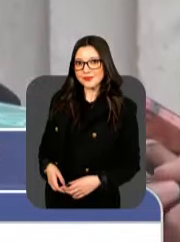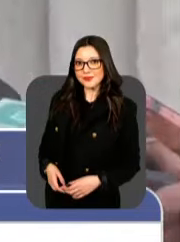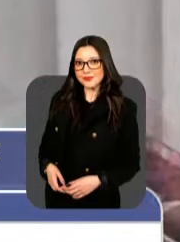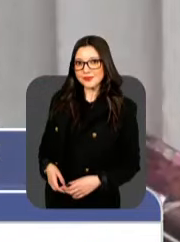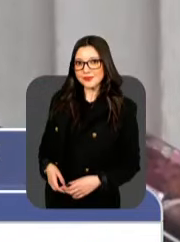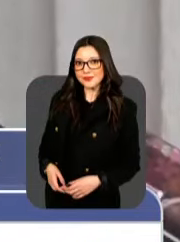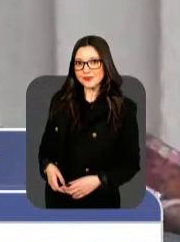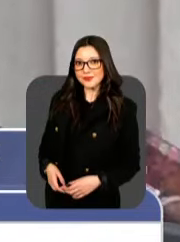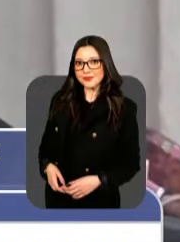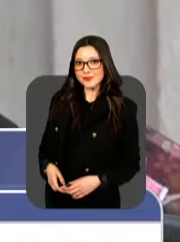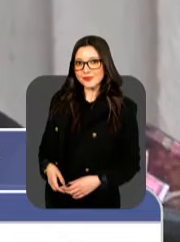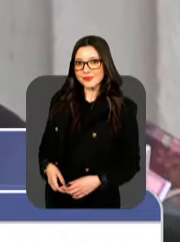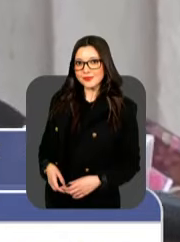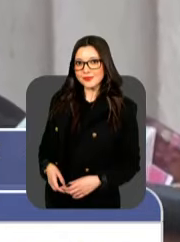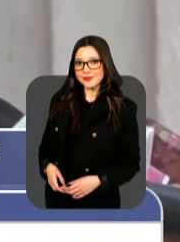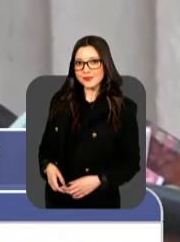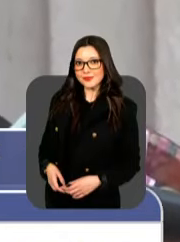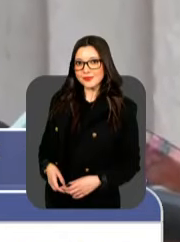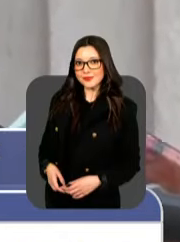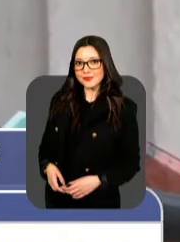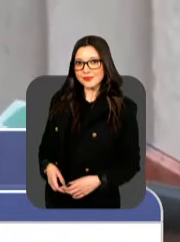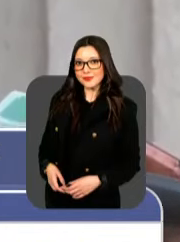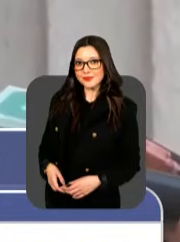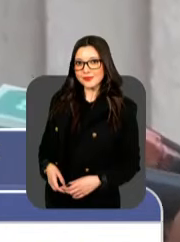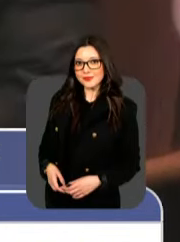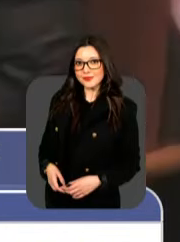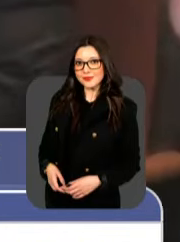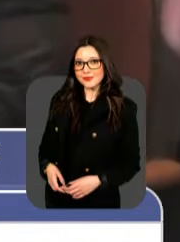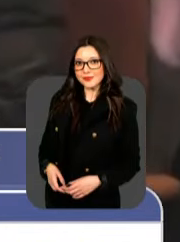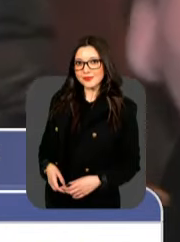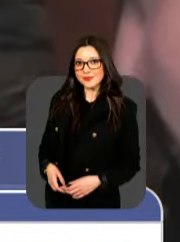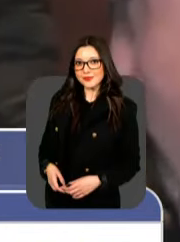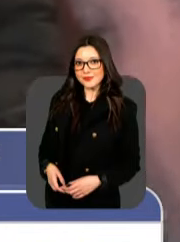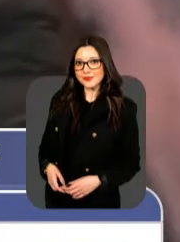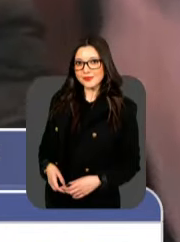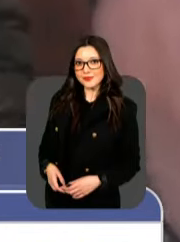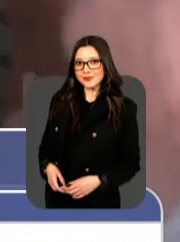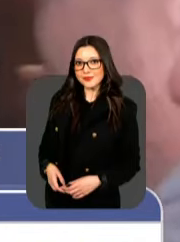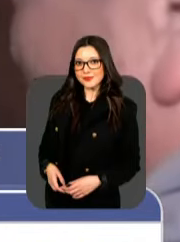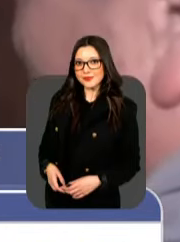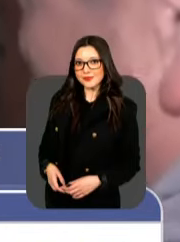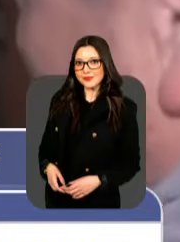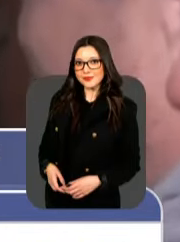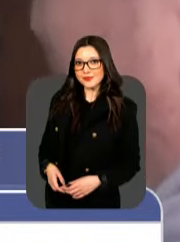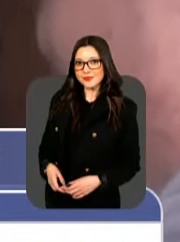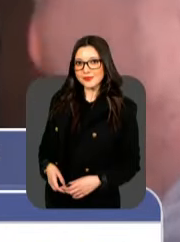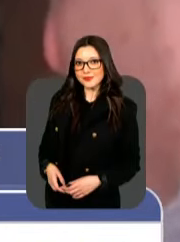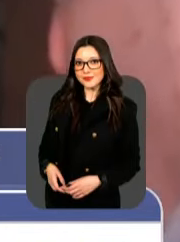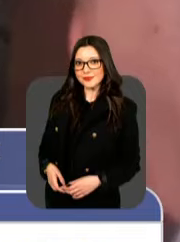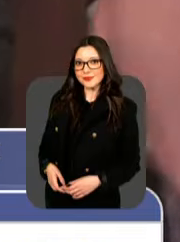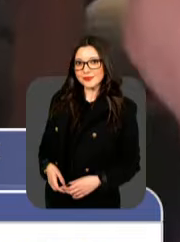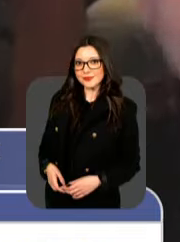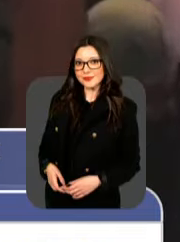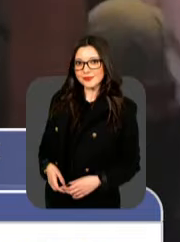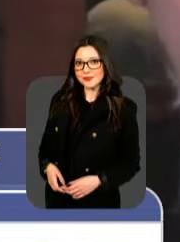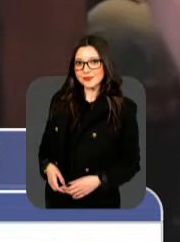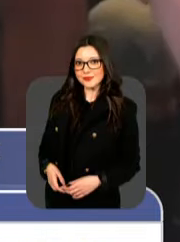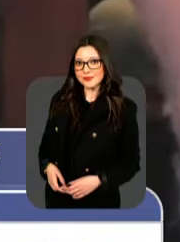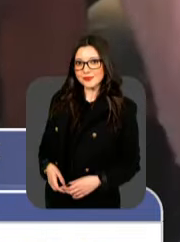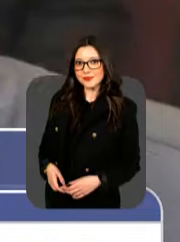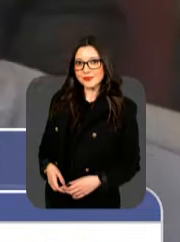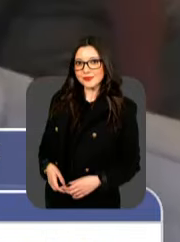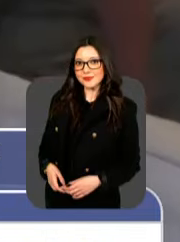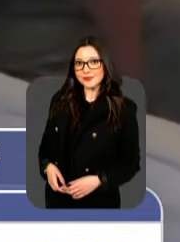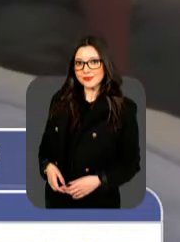atención porque en Cerrillos se lleva a cabo una actividad de la PDI, sí, encabezada por hable. La ministra Toá. Exacto, así